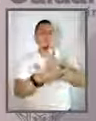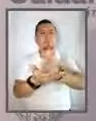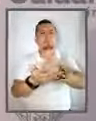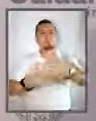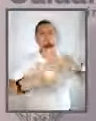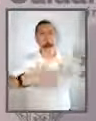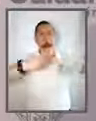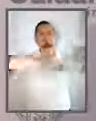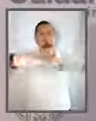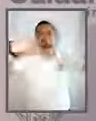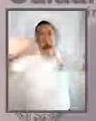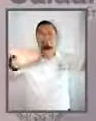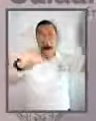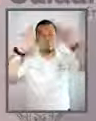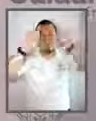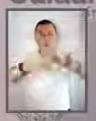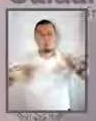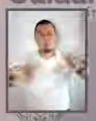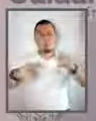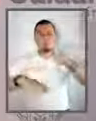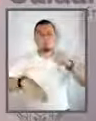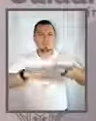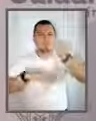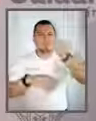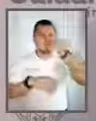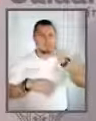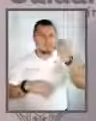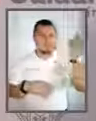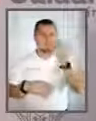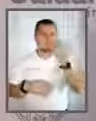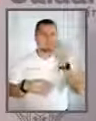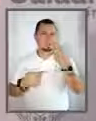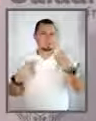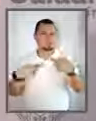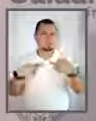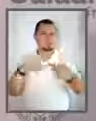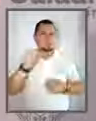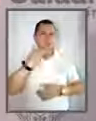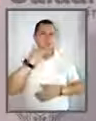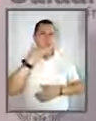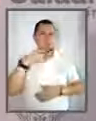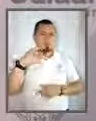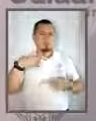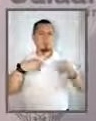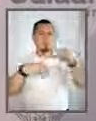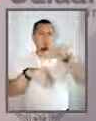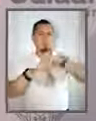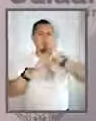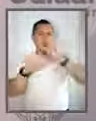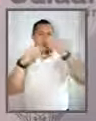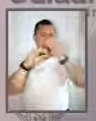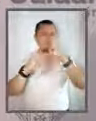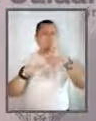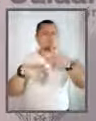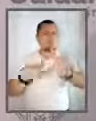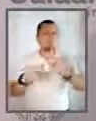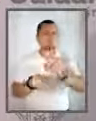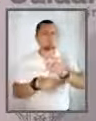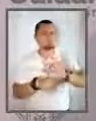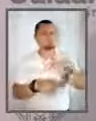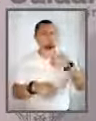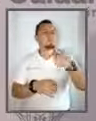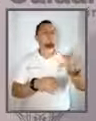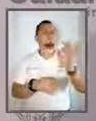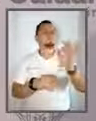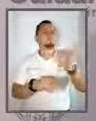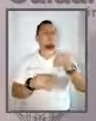se propague con mucha más facilidad. Aquí la instrucción que tenemos, y es lo que vamos a estar llevando a